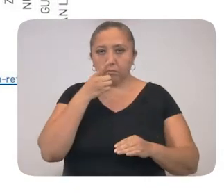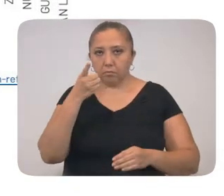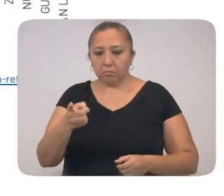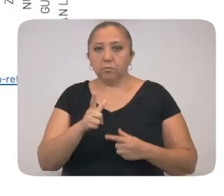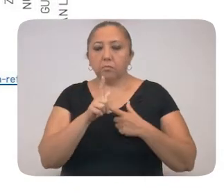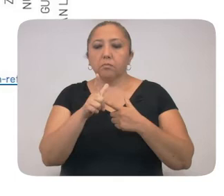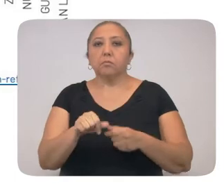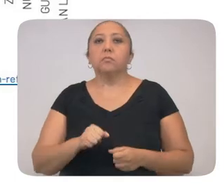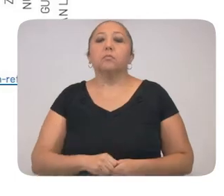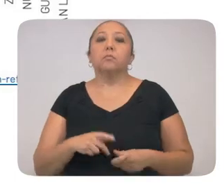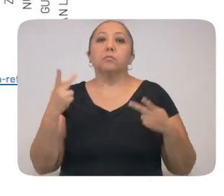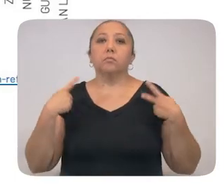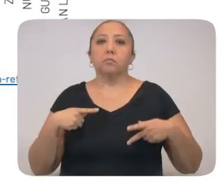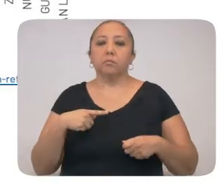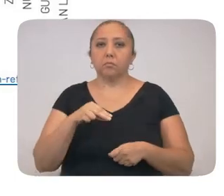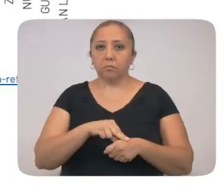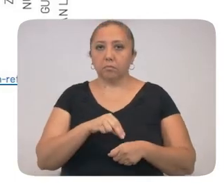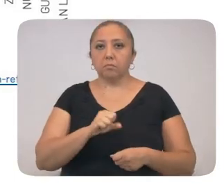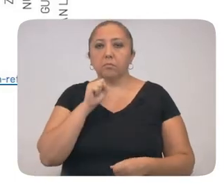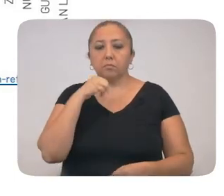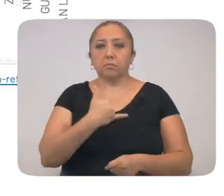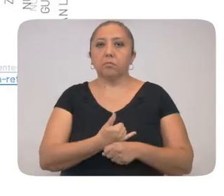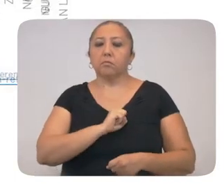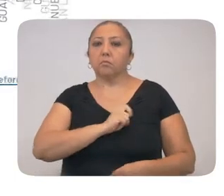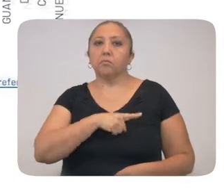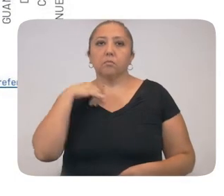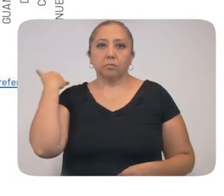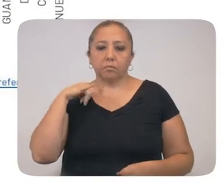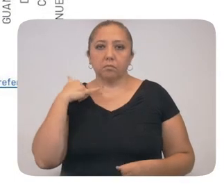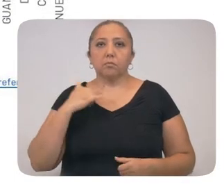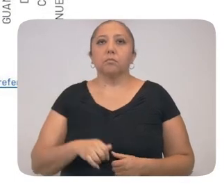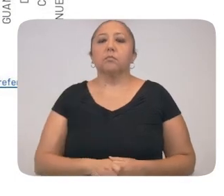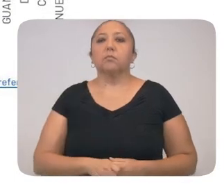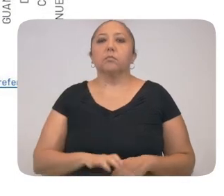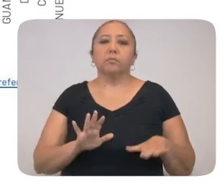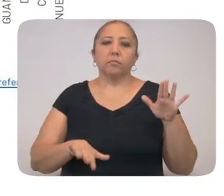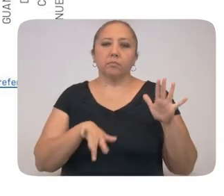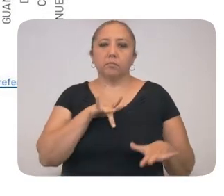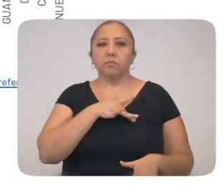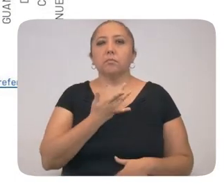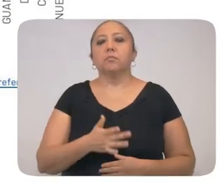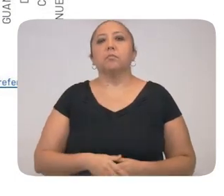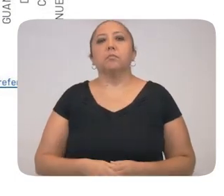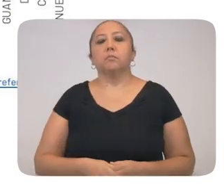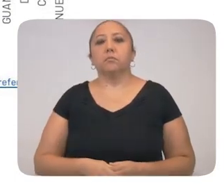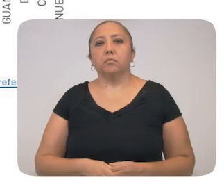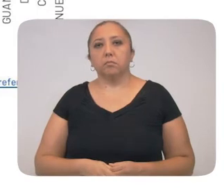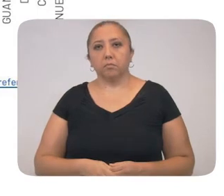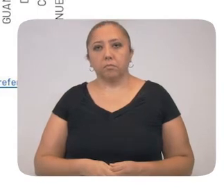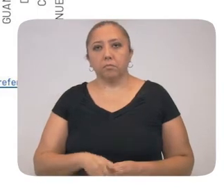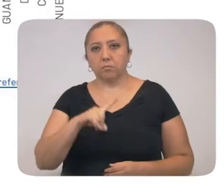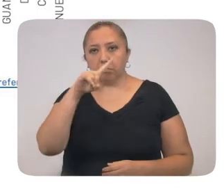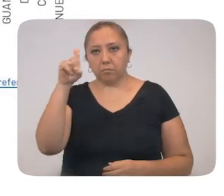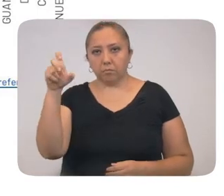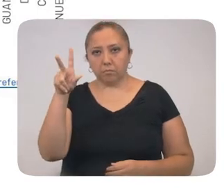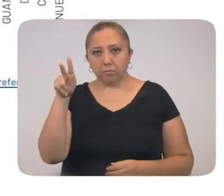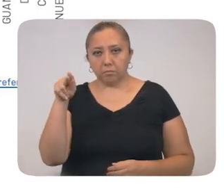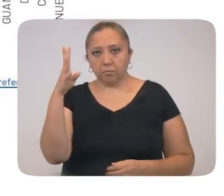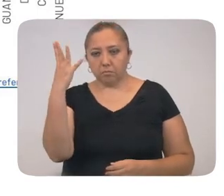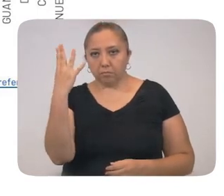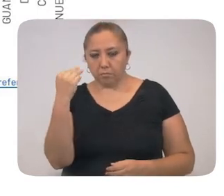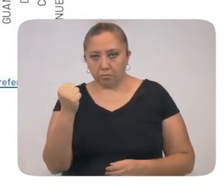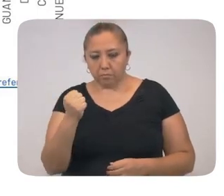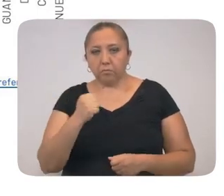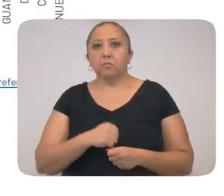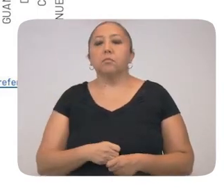monitoreados constantemente por personal médico de la Secretaría de Salud de Yucatán. Presentan síntomas leves. 189 de